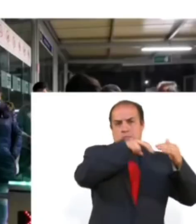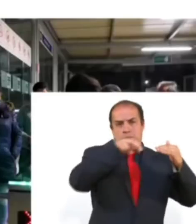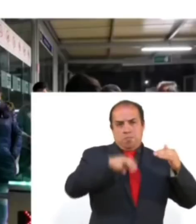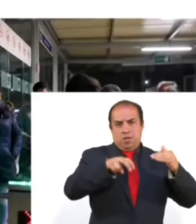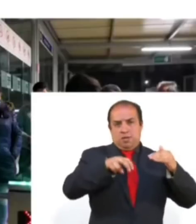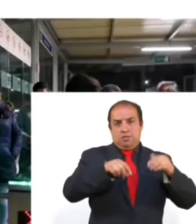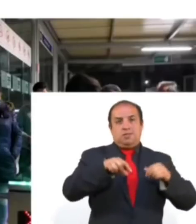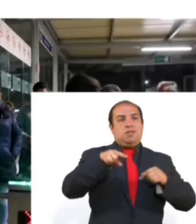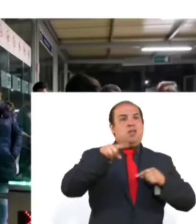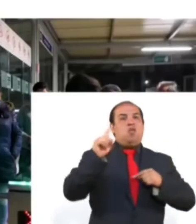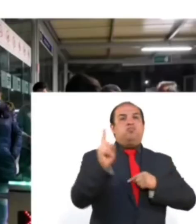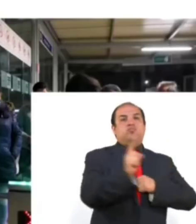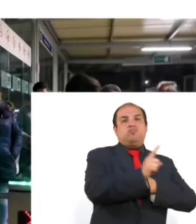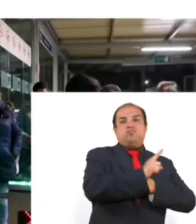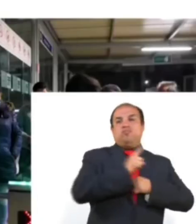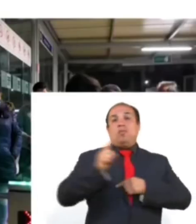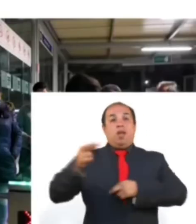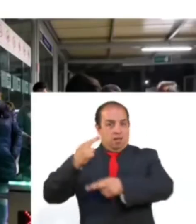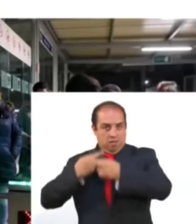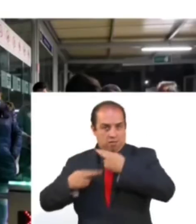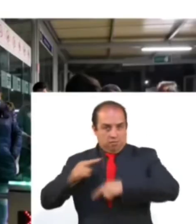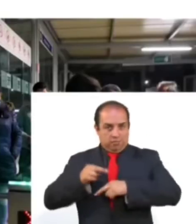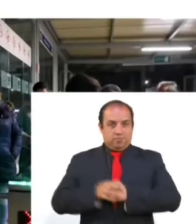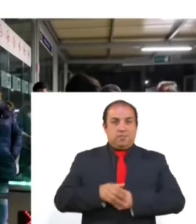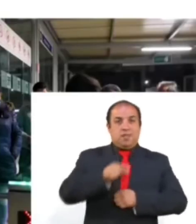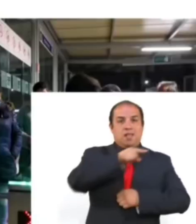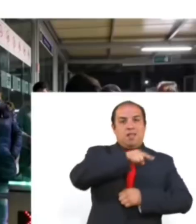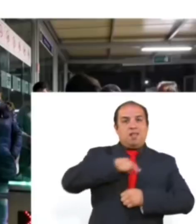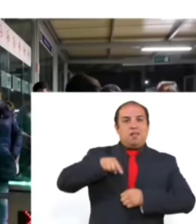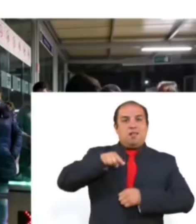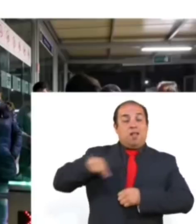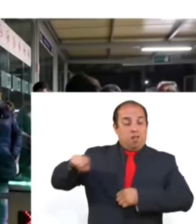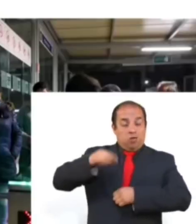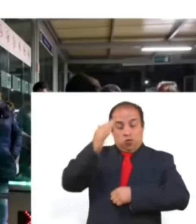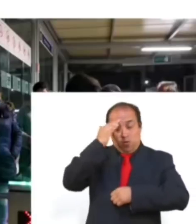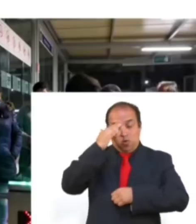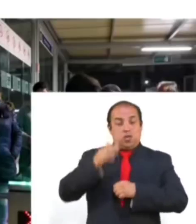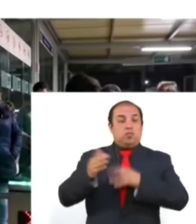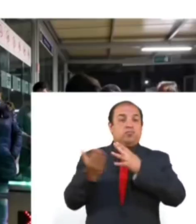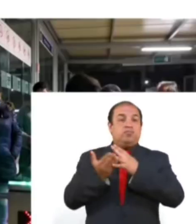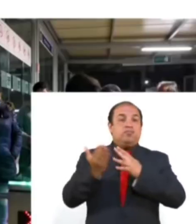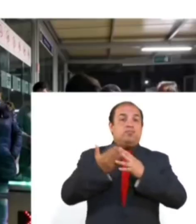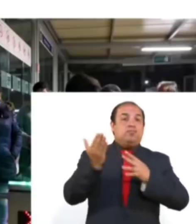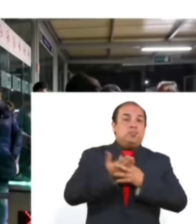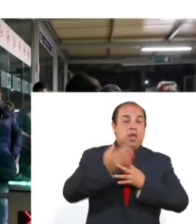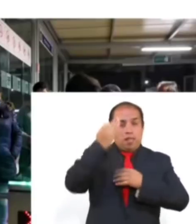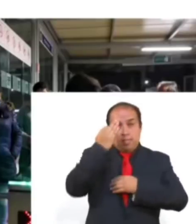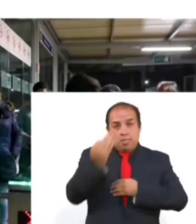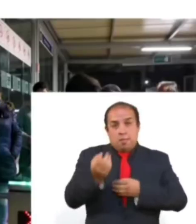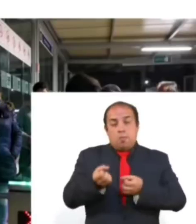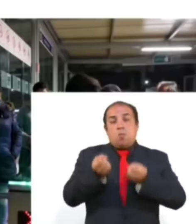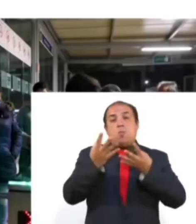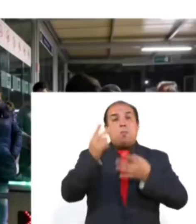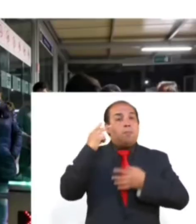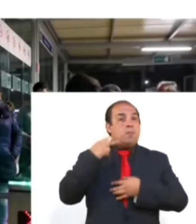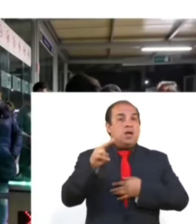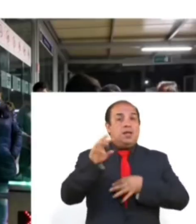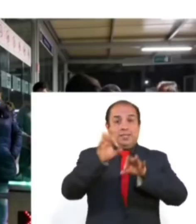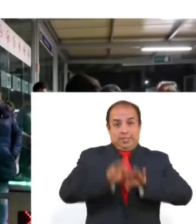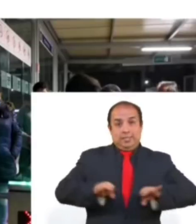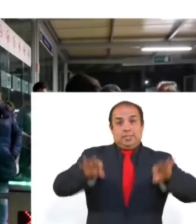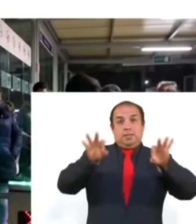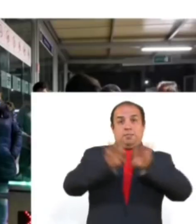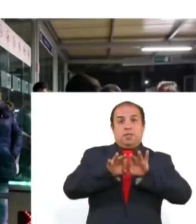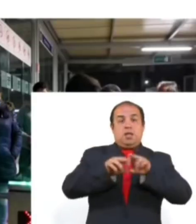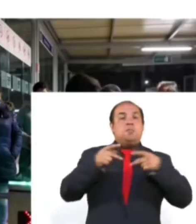se daban la vuelta para regresar estaban conociendo las estaciones estaban conociendo el tiempo de recorrido que sin importante preparación para Cuando uno usa